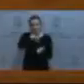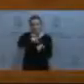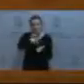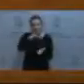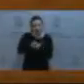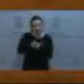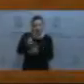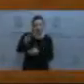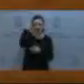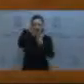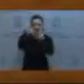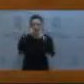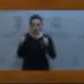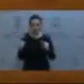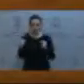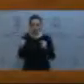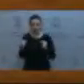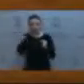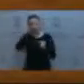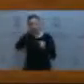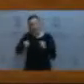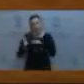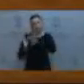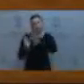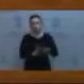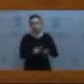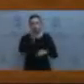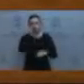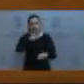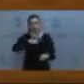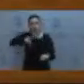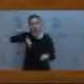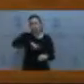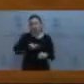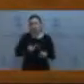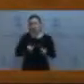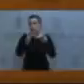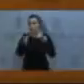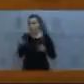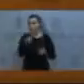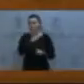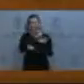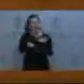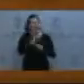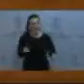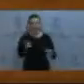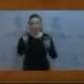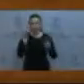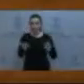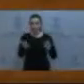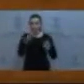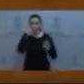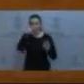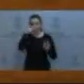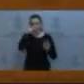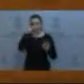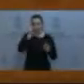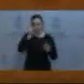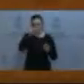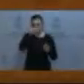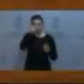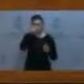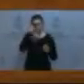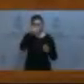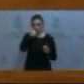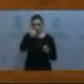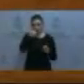sitio. El abandono de nuestros pueblos, señor consejero, no es un problema nuevo, como tampoco lo es el hecho de que los sucesivos gobiernos socialistas se han